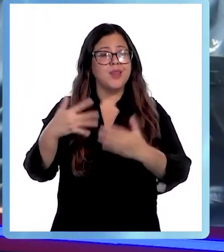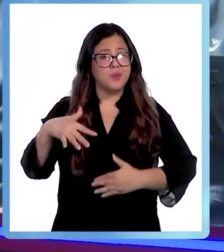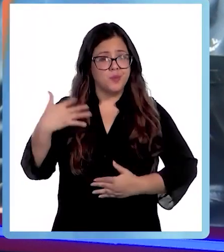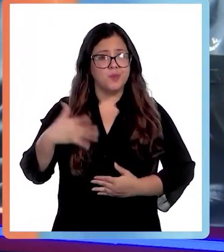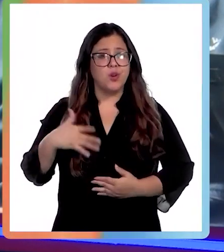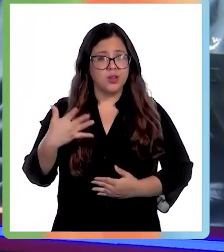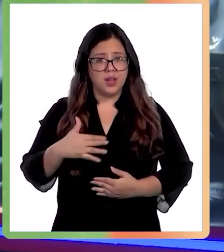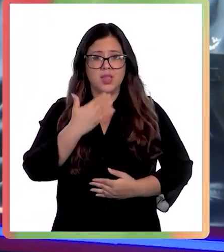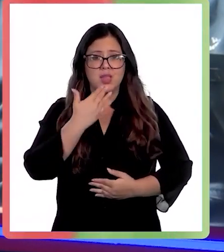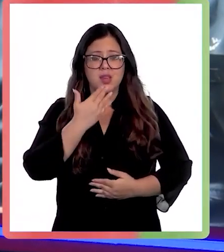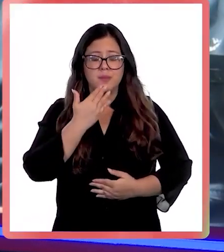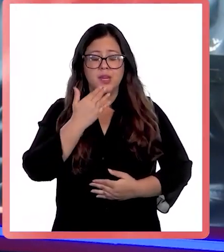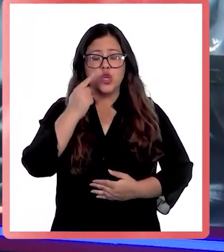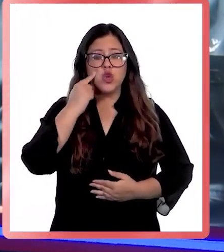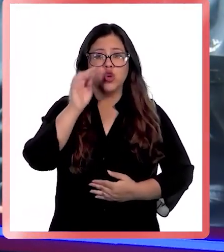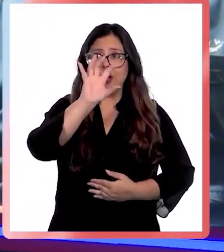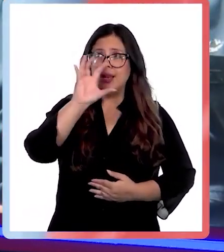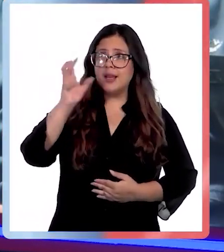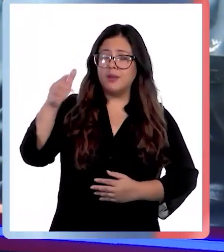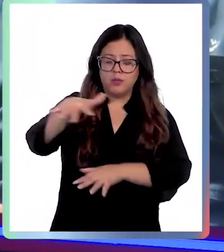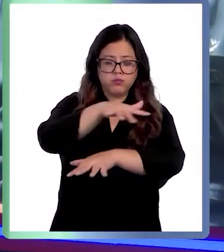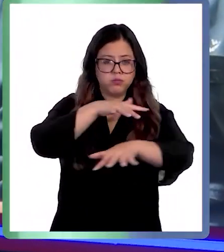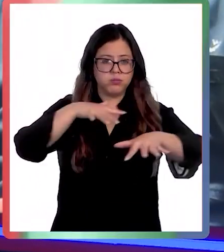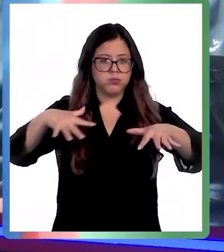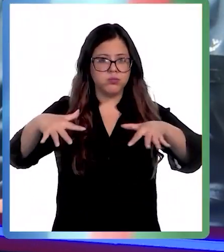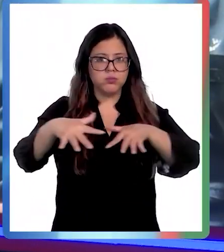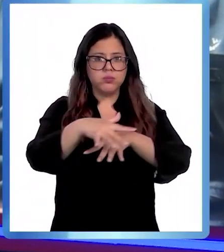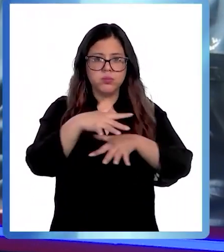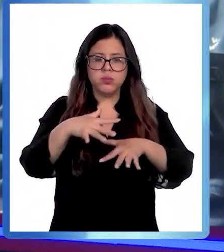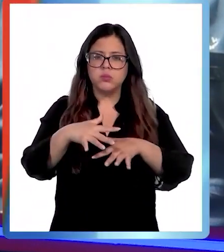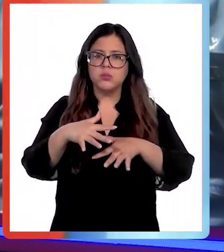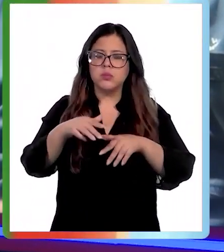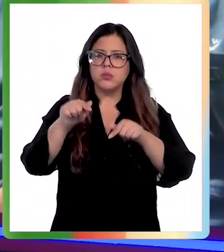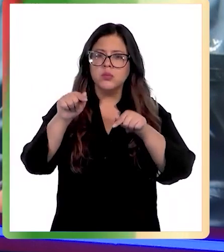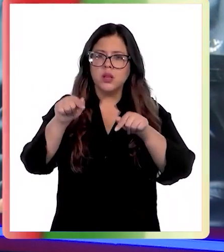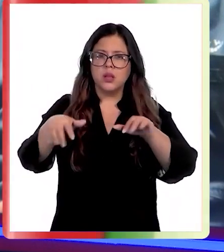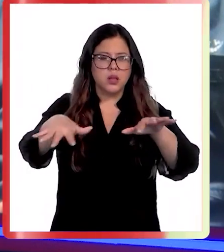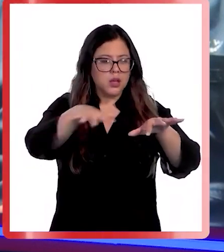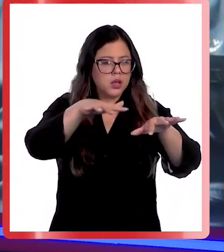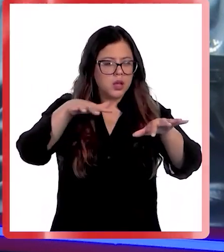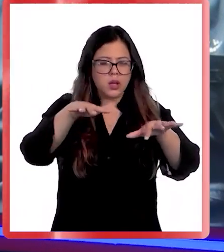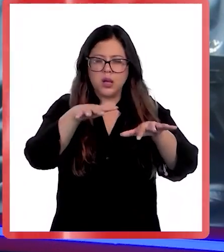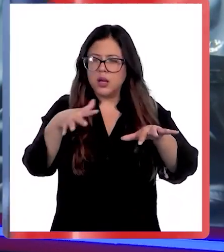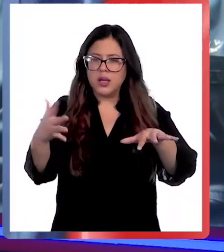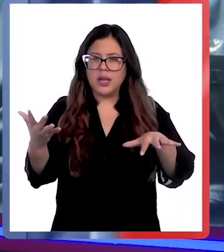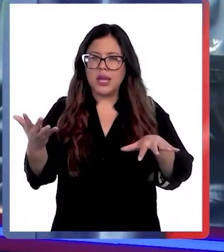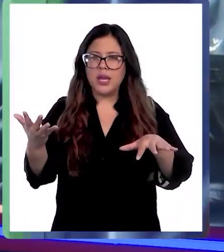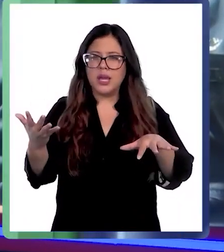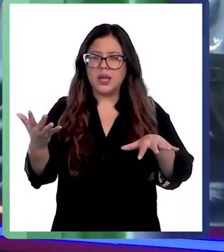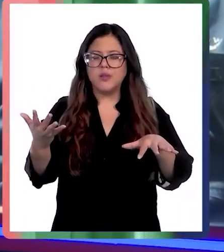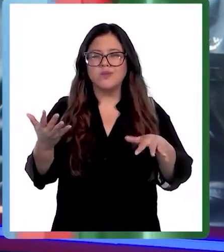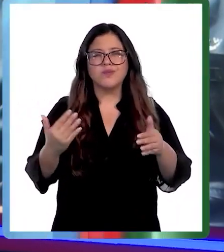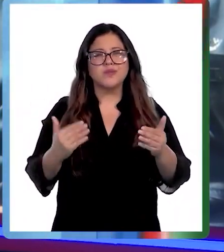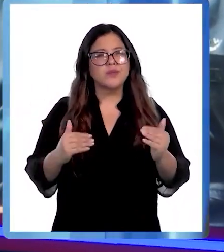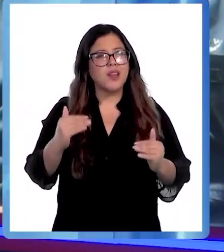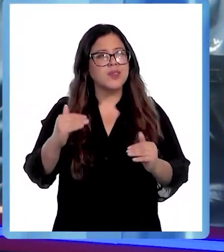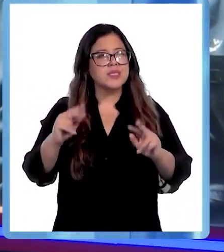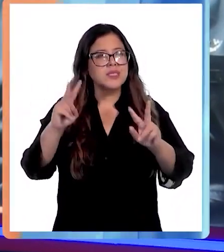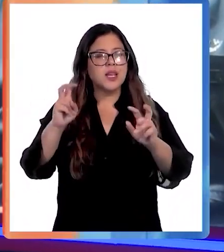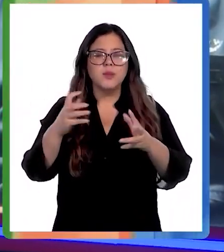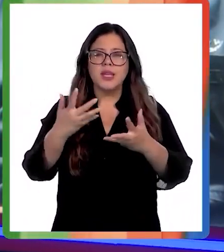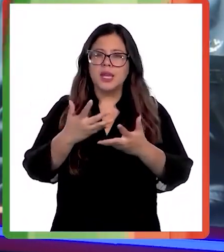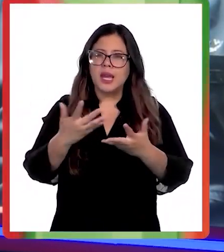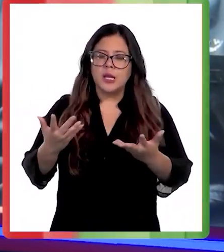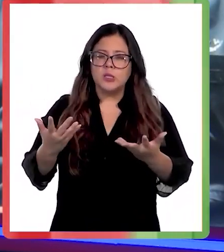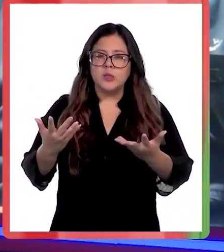mismo margen, y es que el cambio climático a nivel ambiental se ha visto traducido muchas veces en